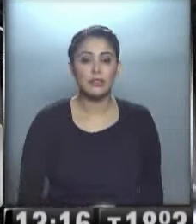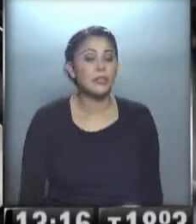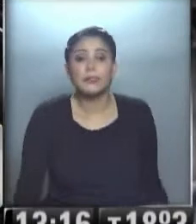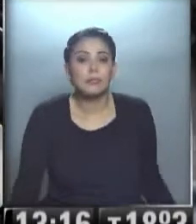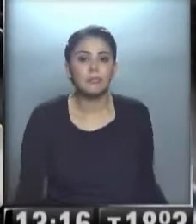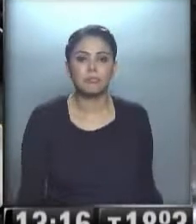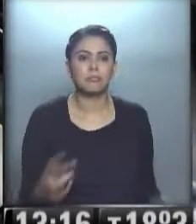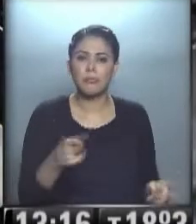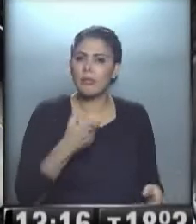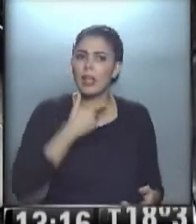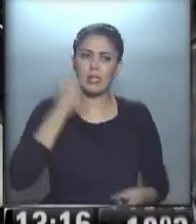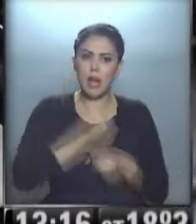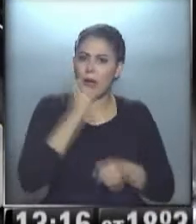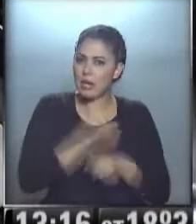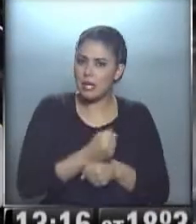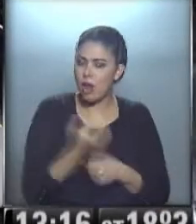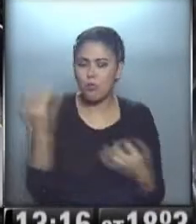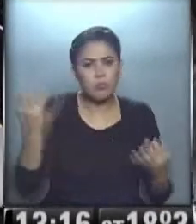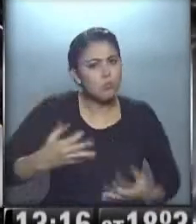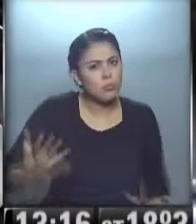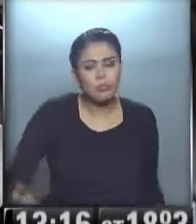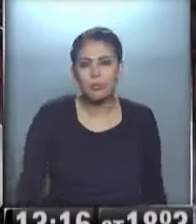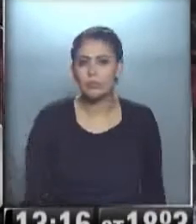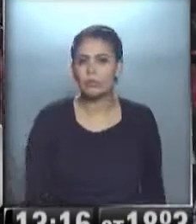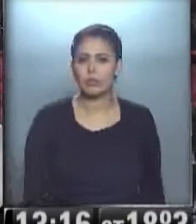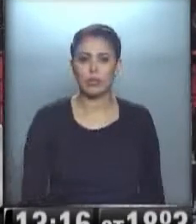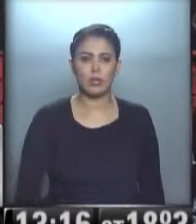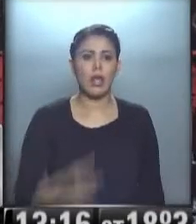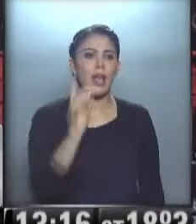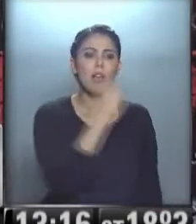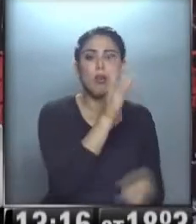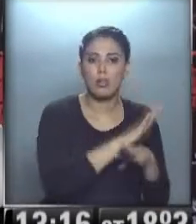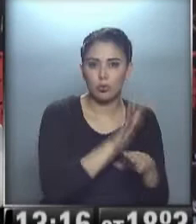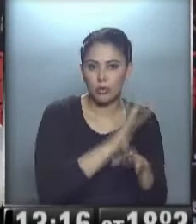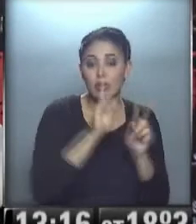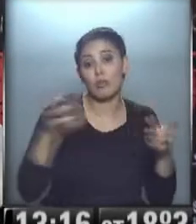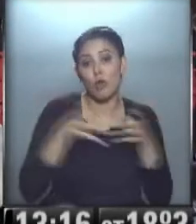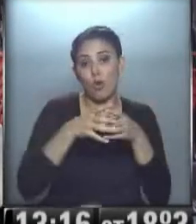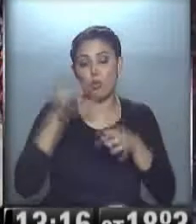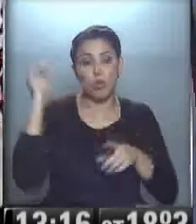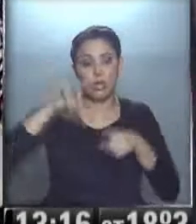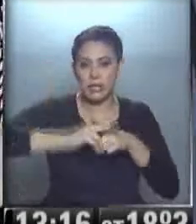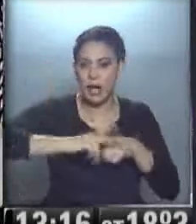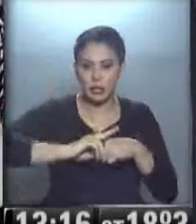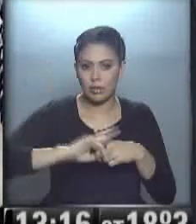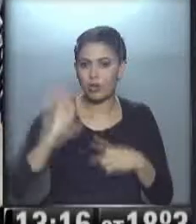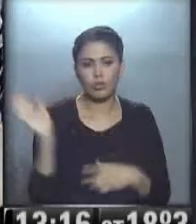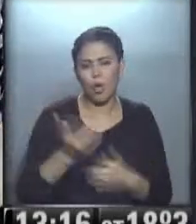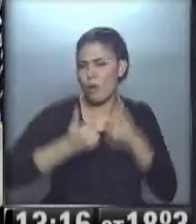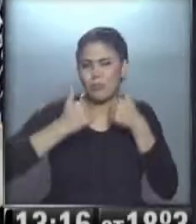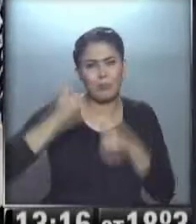Una predisposición al trabajo enorme tuvieron, tanto los actores como el equipo técnico, la verdad, de